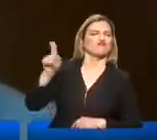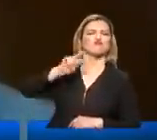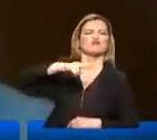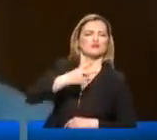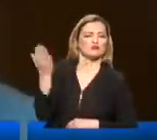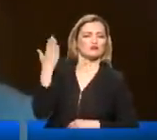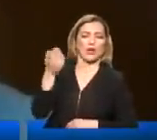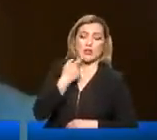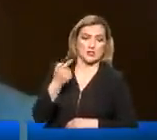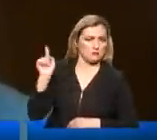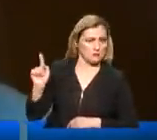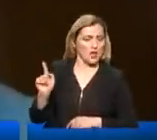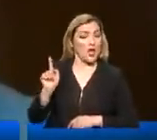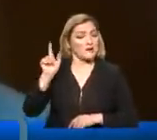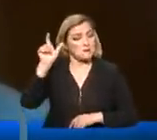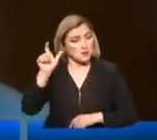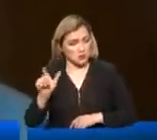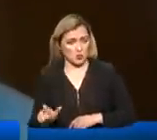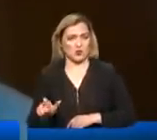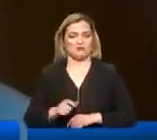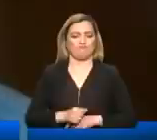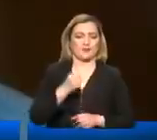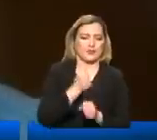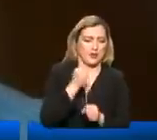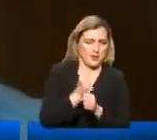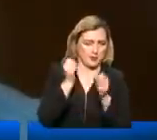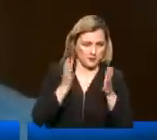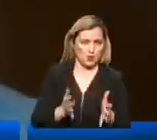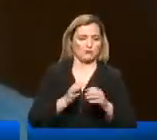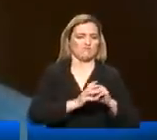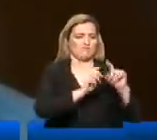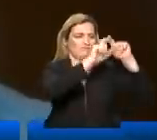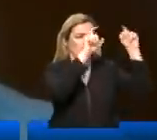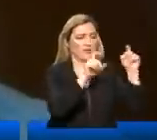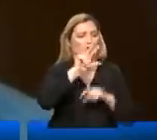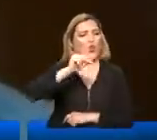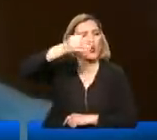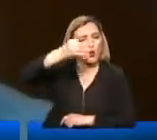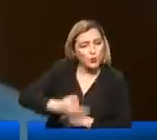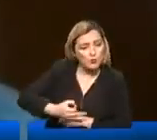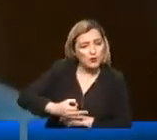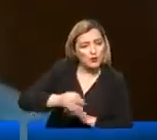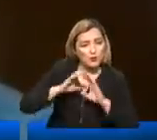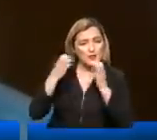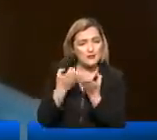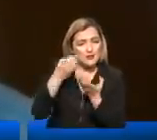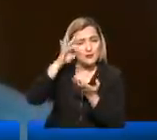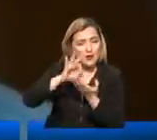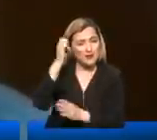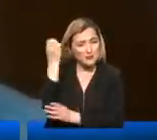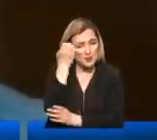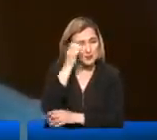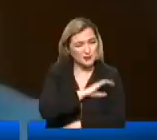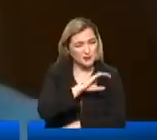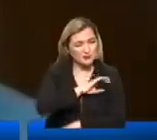empresa, si el trabajador no cumple con las medidas, el COE